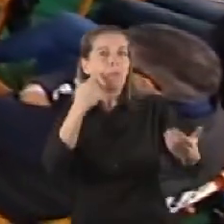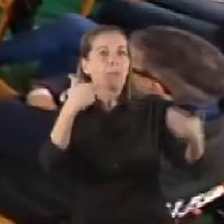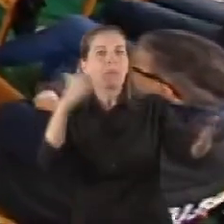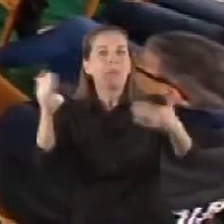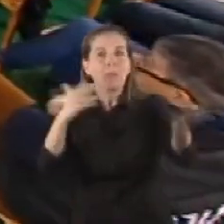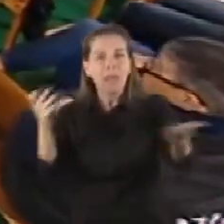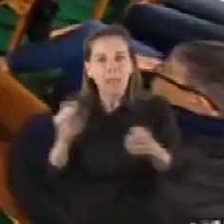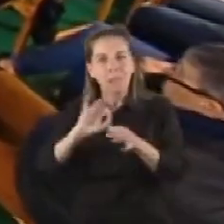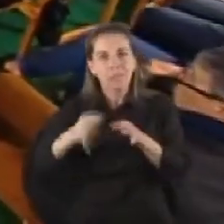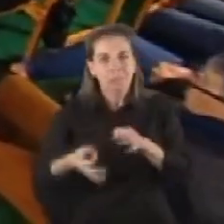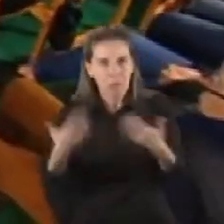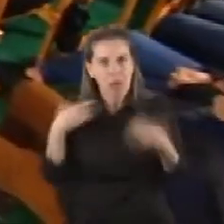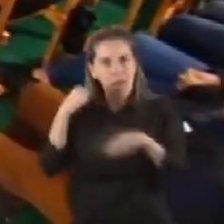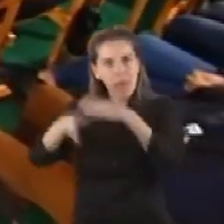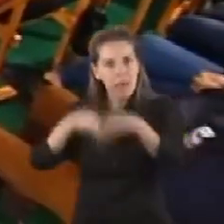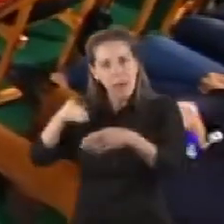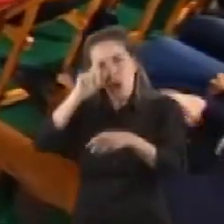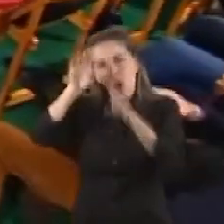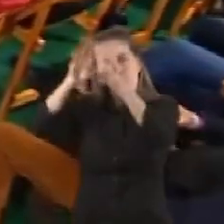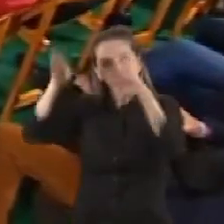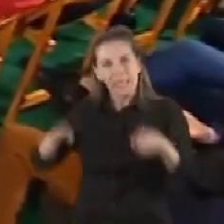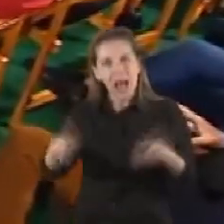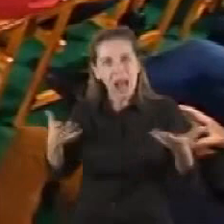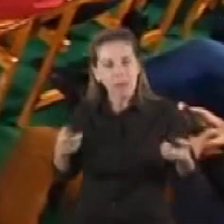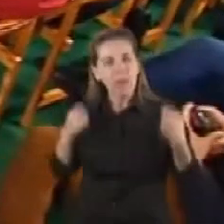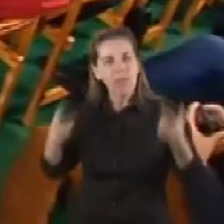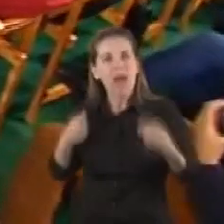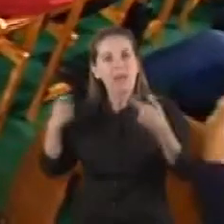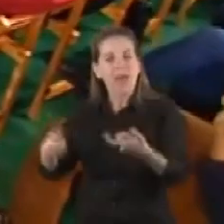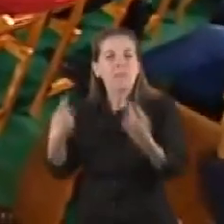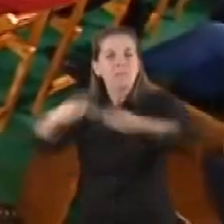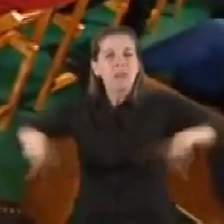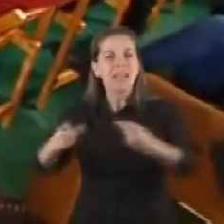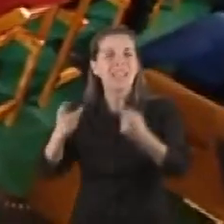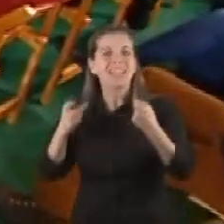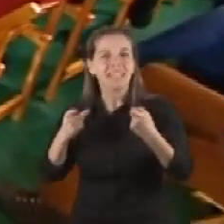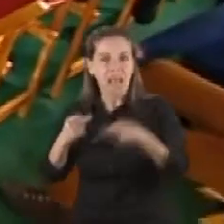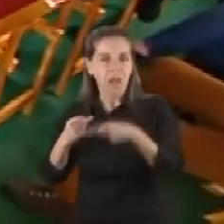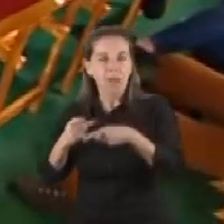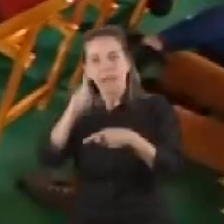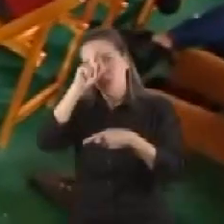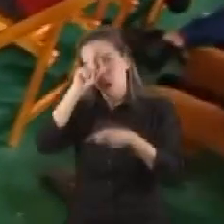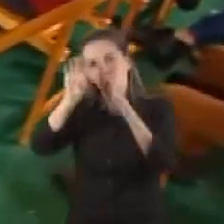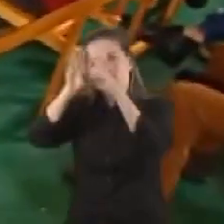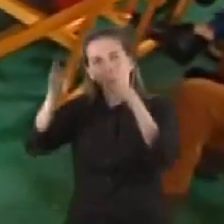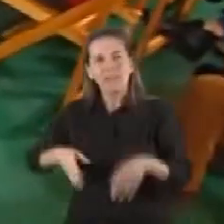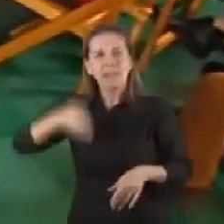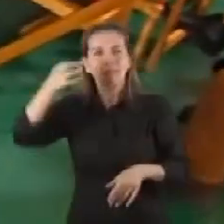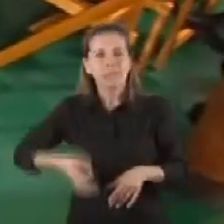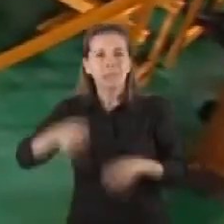Vamos a dotarla de todo el equipamiento que haga falta para que se convierta en un buen hospital de